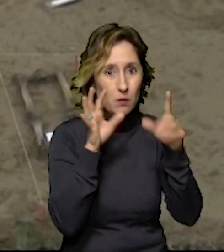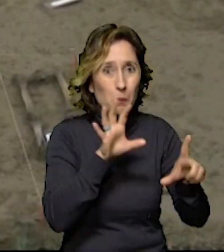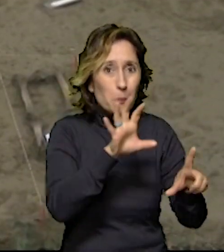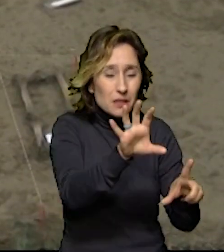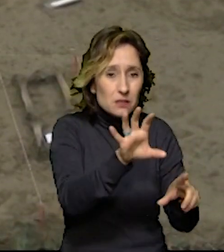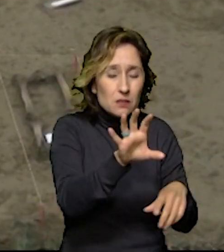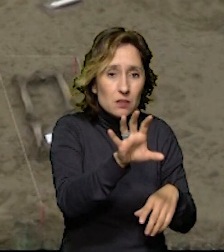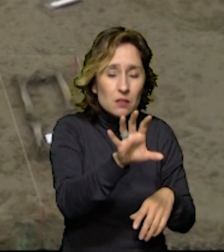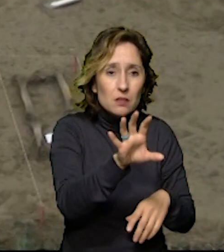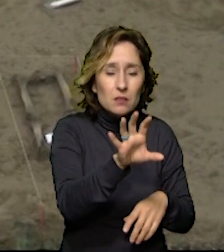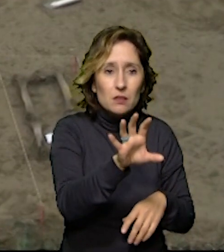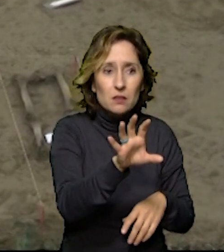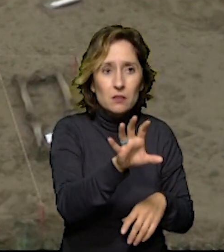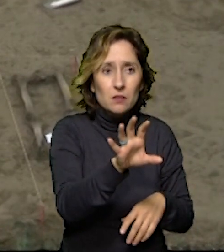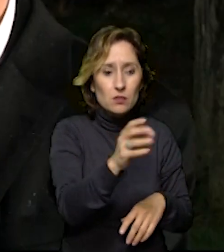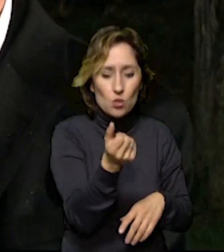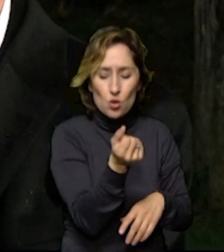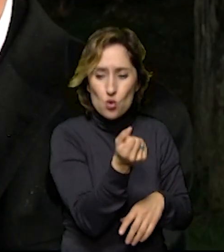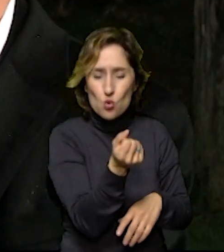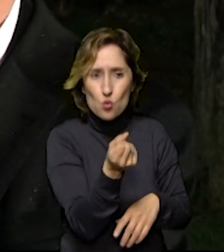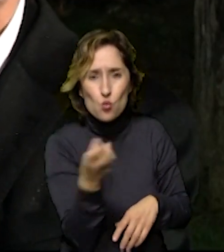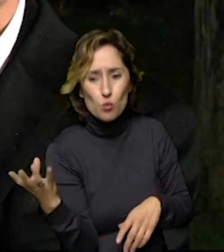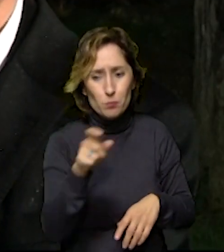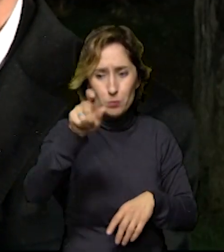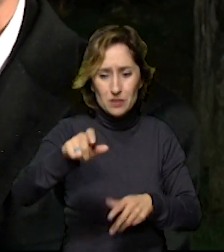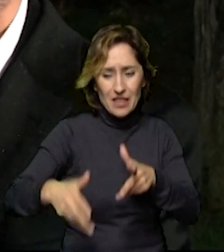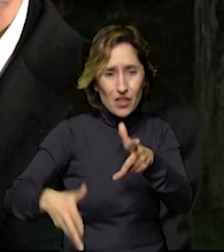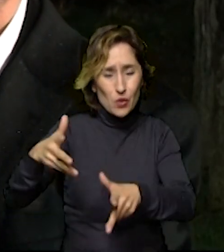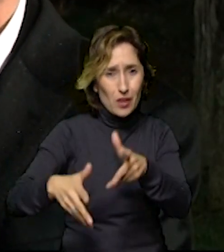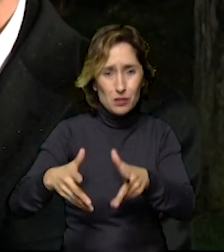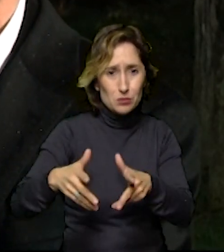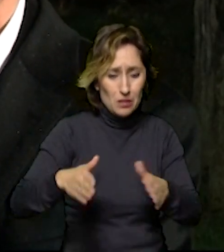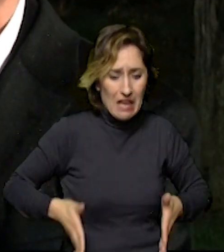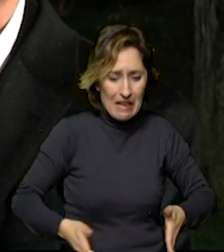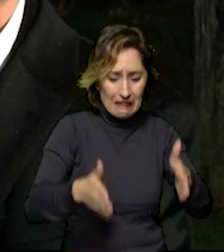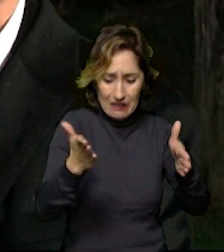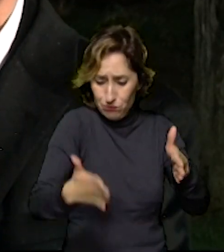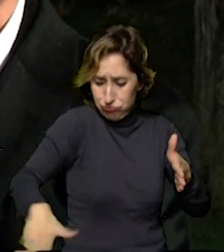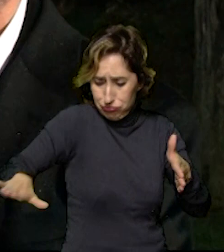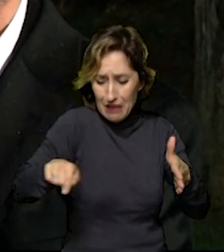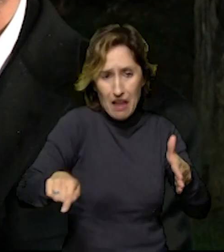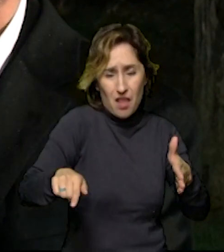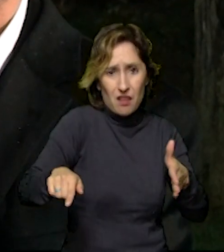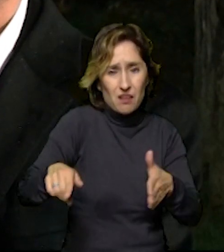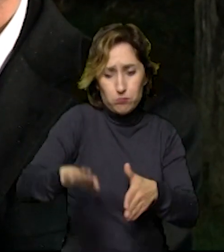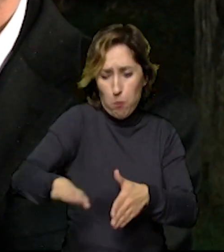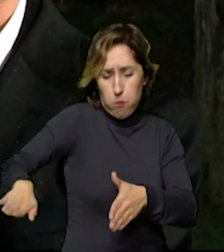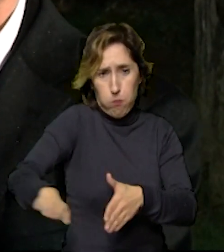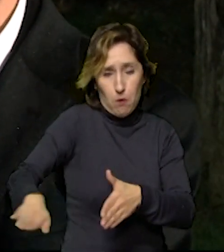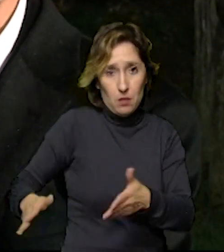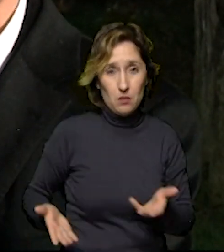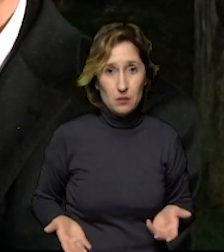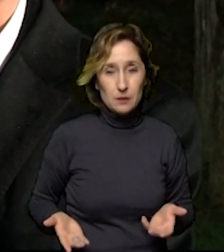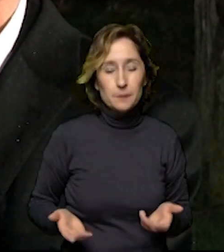donde tiene a este número inmenso de ciudadanos en cunetas, y cuando no entiendo que